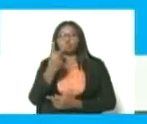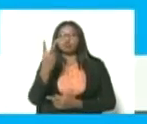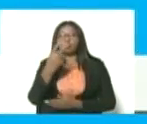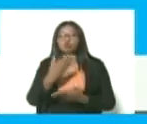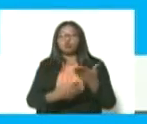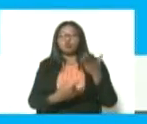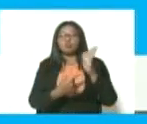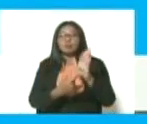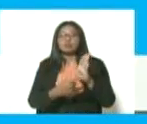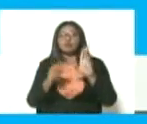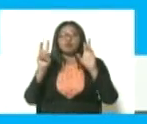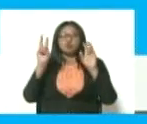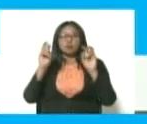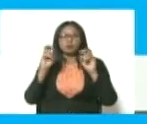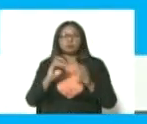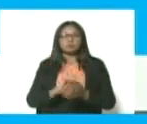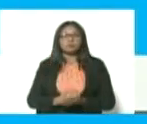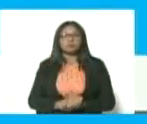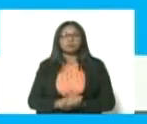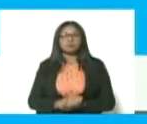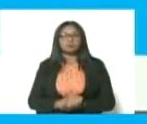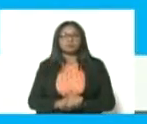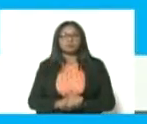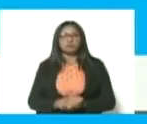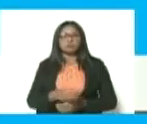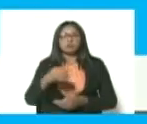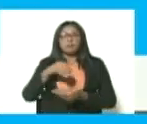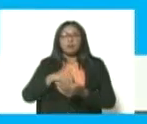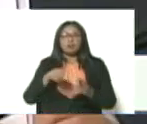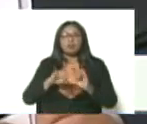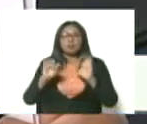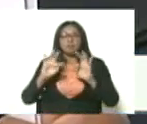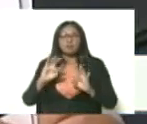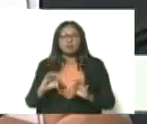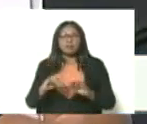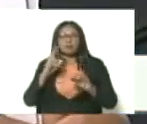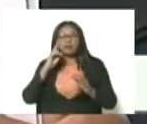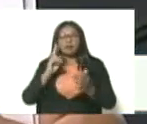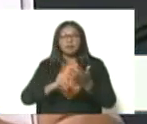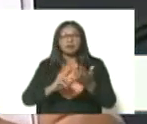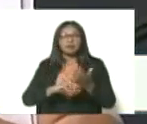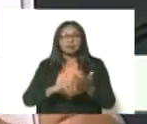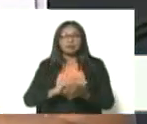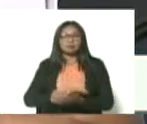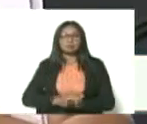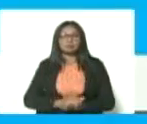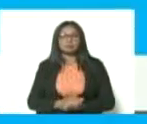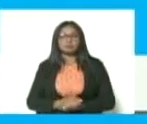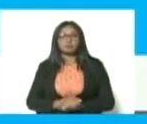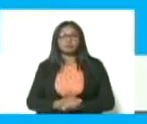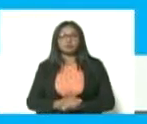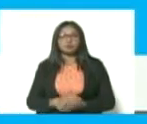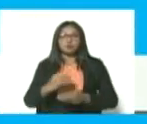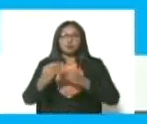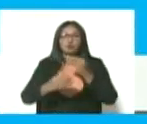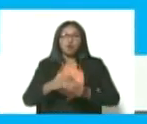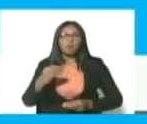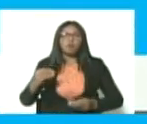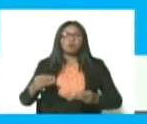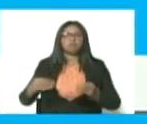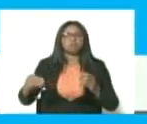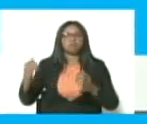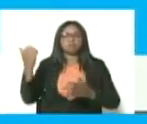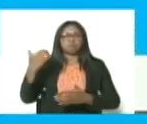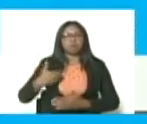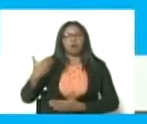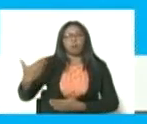nuevos que van estableciendo el relato de la verdad de cómo han torturado cruelmente a